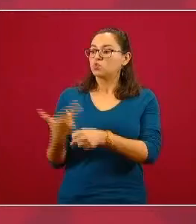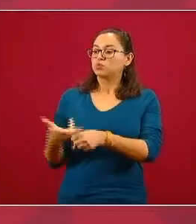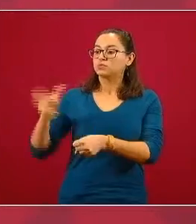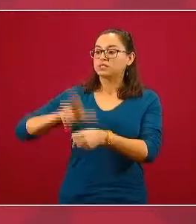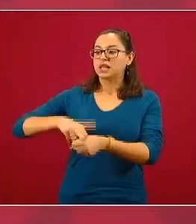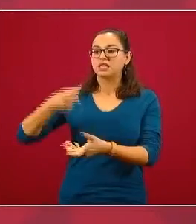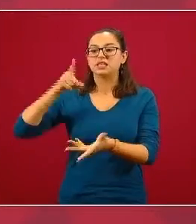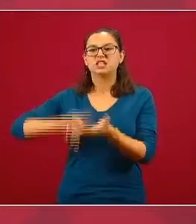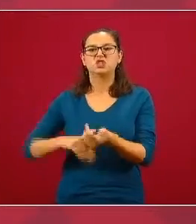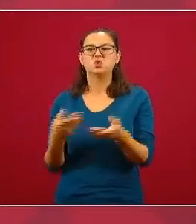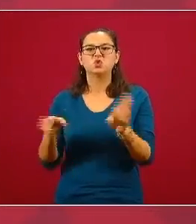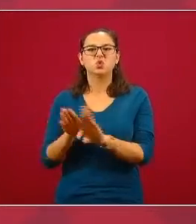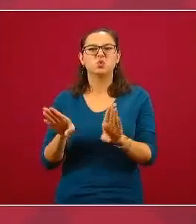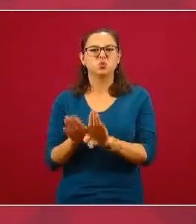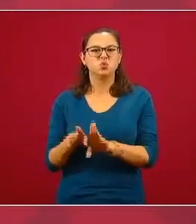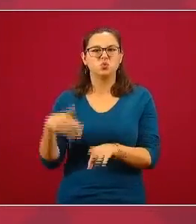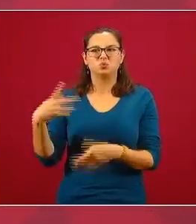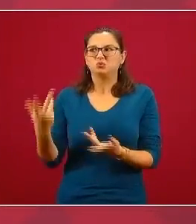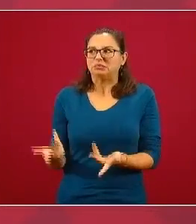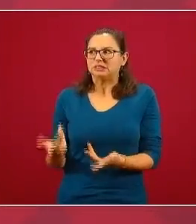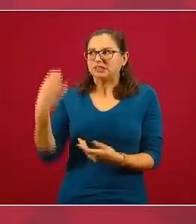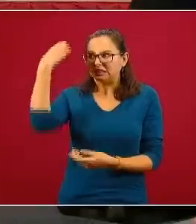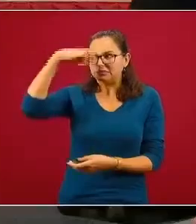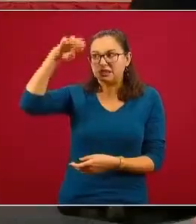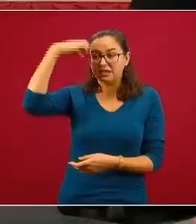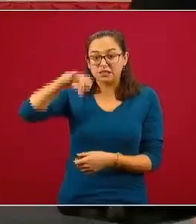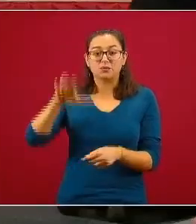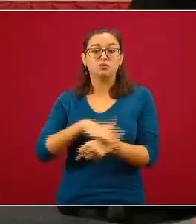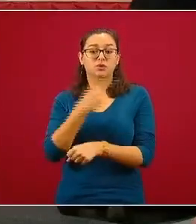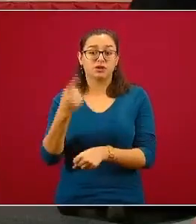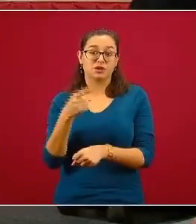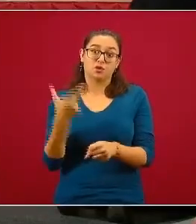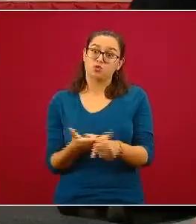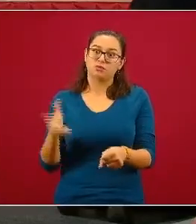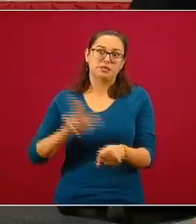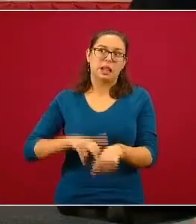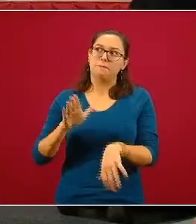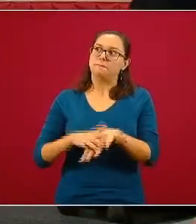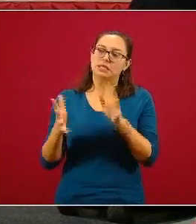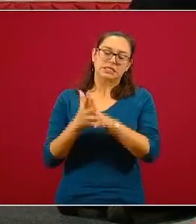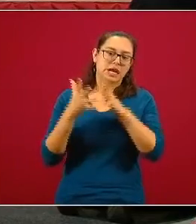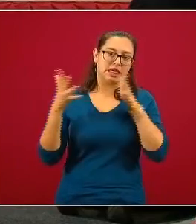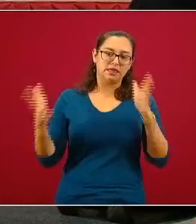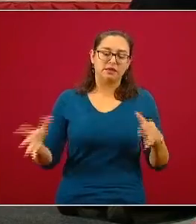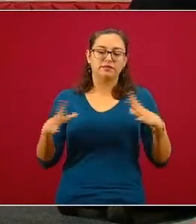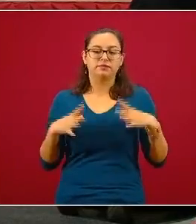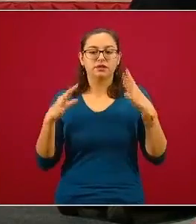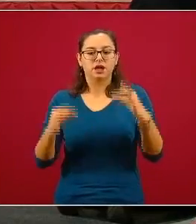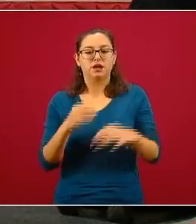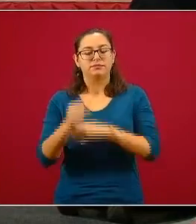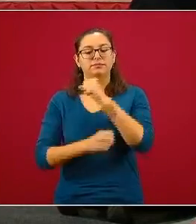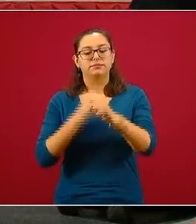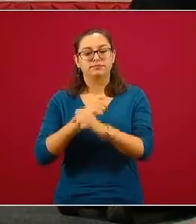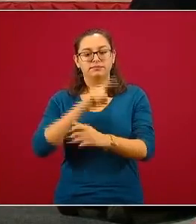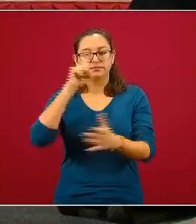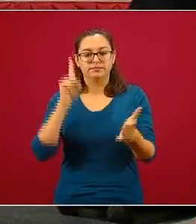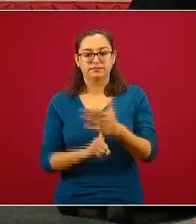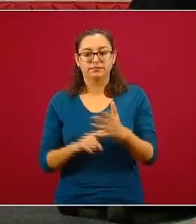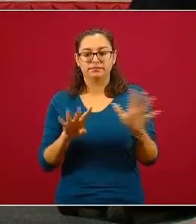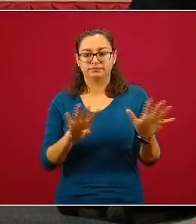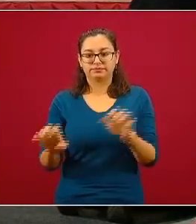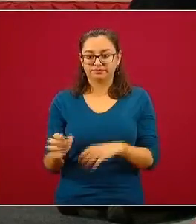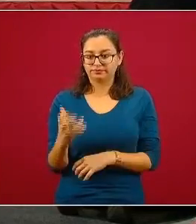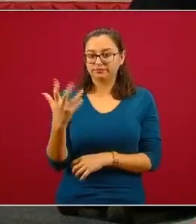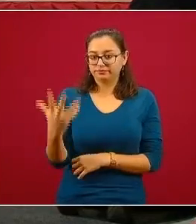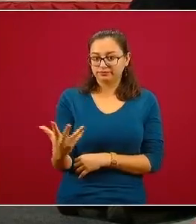Muchos quizá lo saben, pero el Hospital General de México es el hospital más grande de México. Fue fundado en 1905,